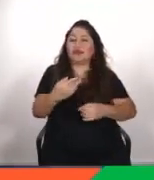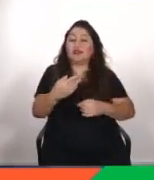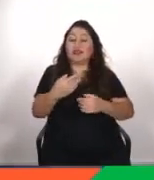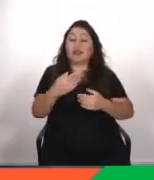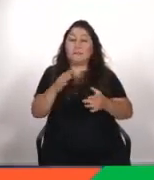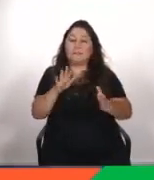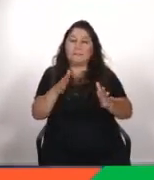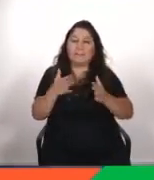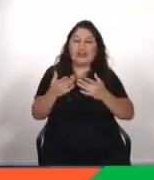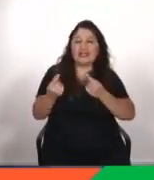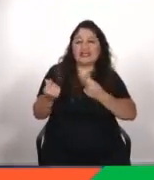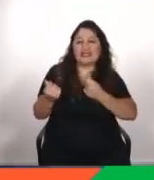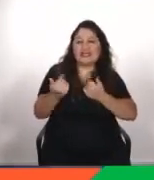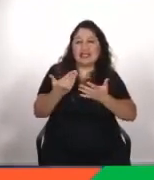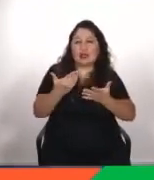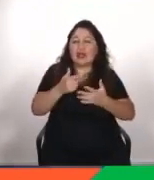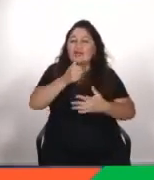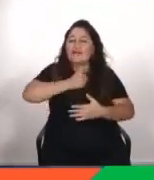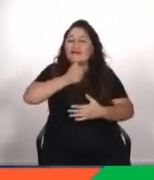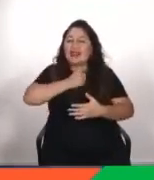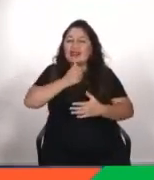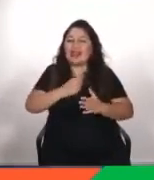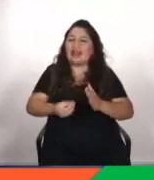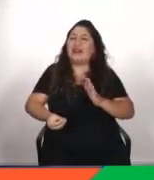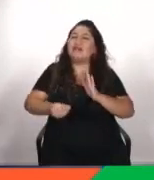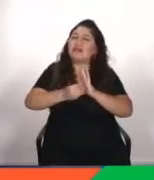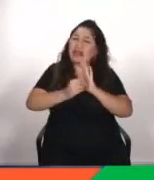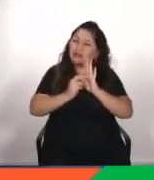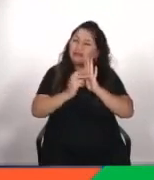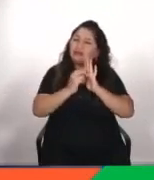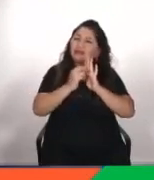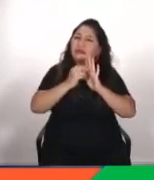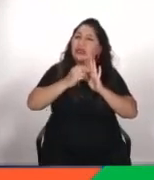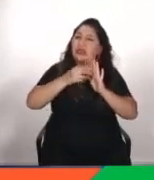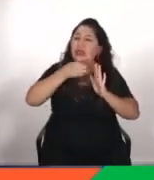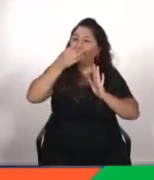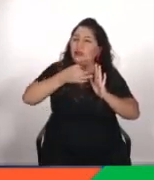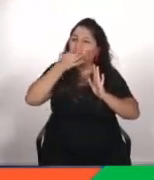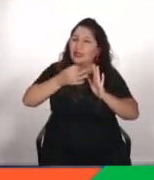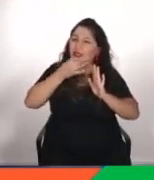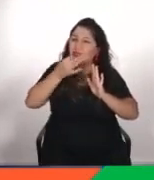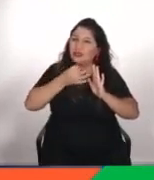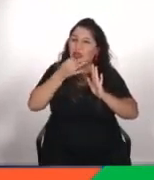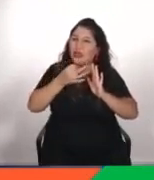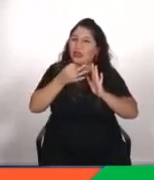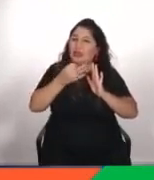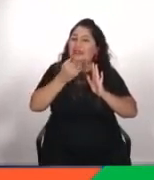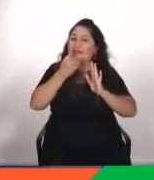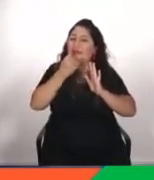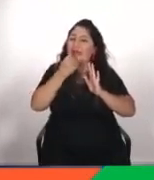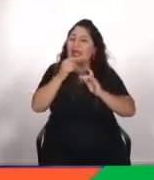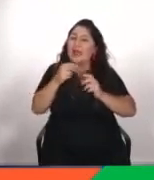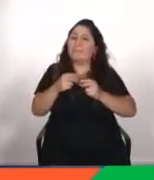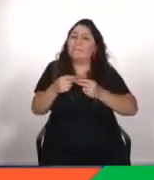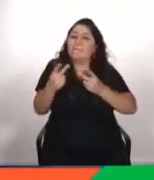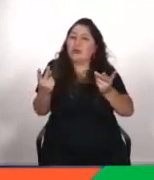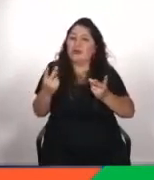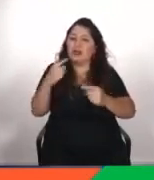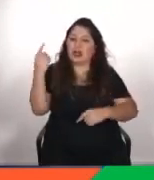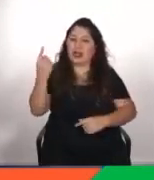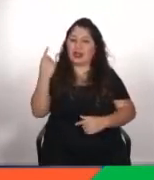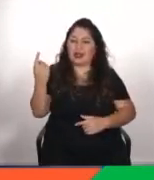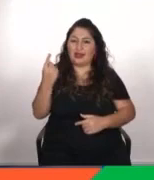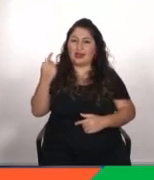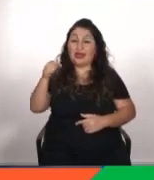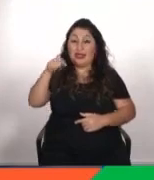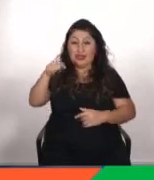forma hacía falta todavía un eslabón entre la divulgación magnífica que se hace y el público general, digamos, ¿no? Y ese